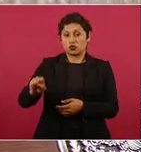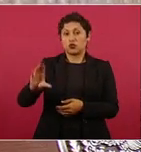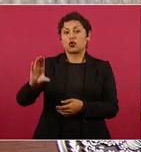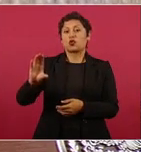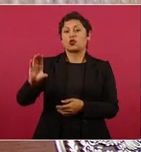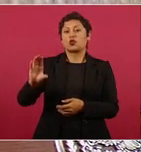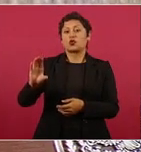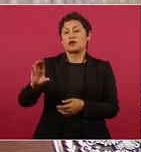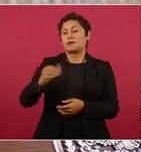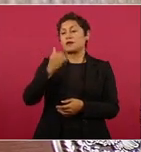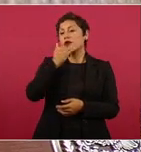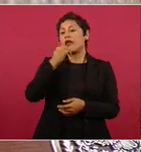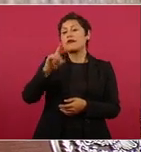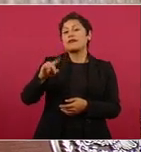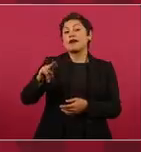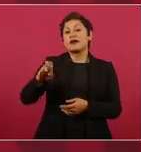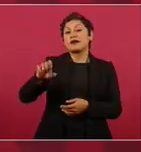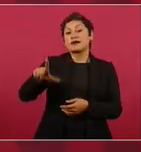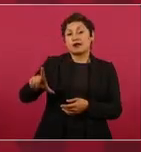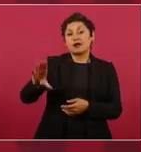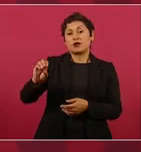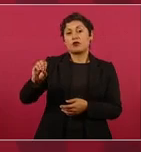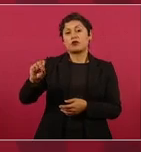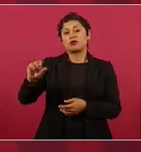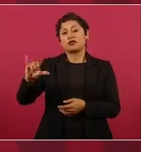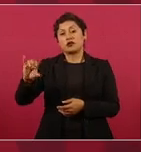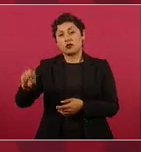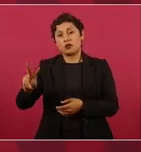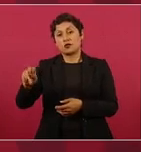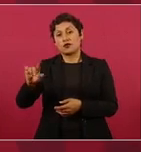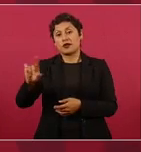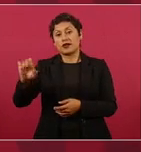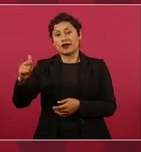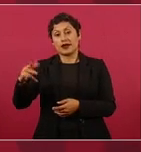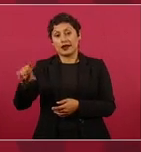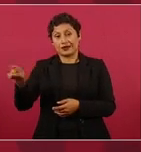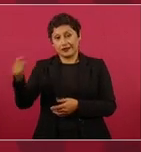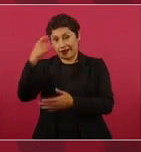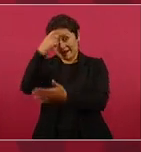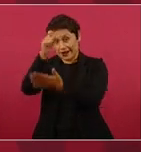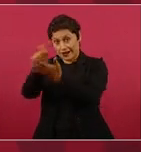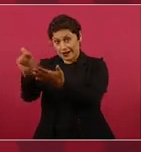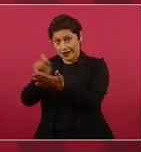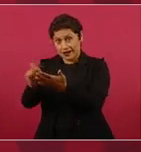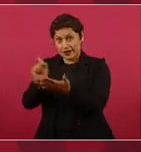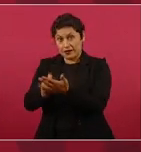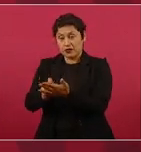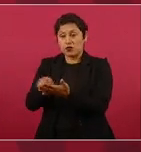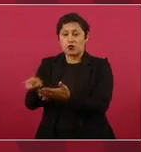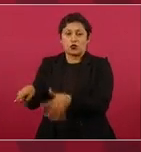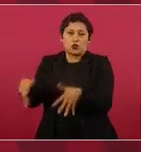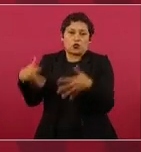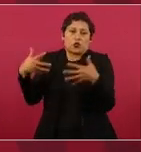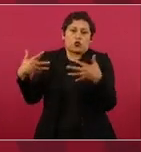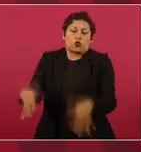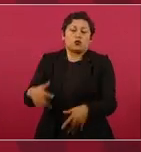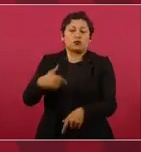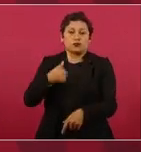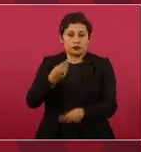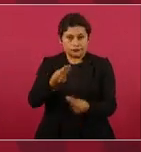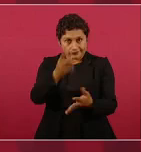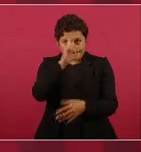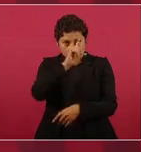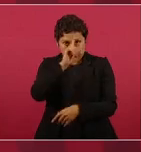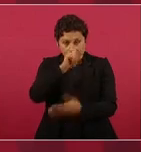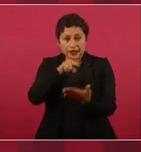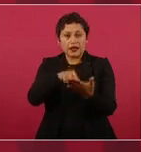don Daniel Cosío Villegas decía de que tiene un ensayo muy bueno que lo recomiendo, ya lo he dicho en otras ocasiones, que se llama La crisis